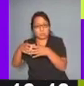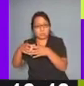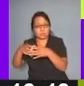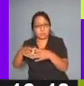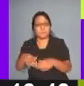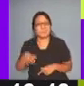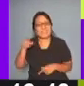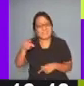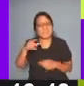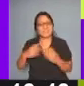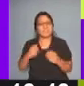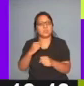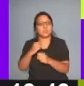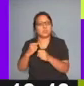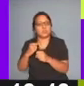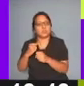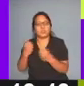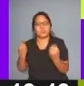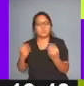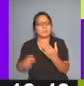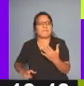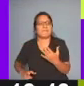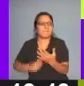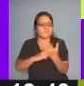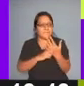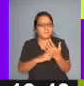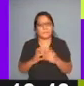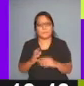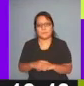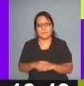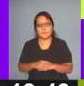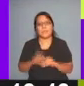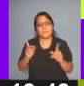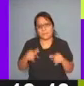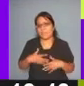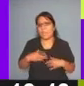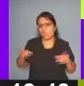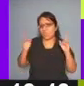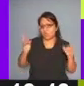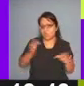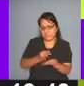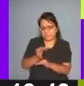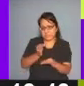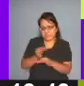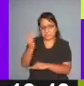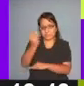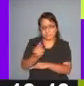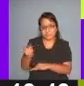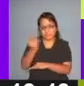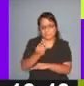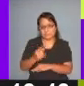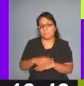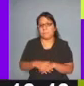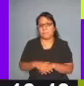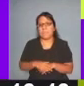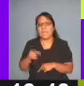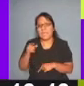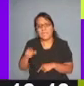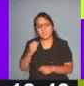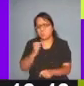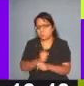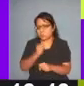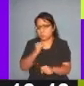de funcionarios y académicos que se ocupan con mucho nivel en nuestro país.